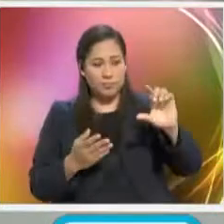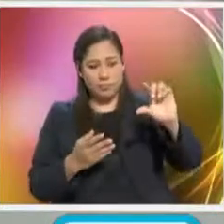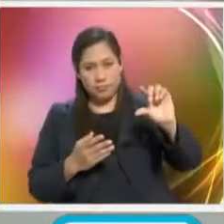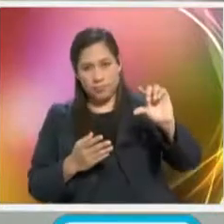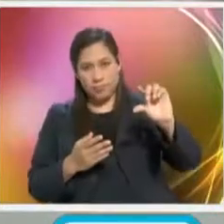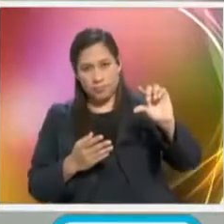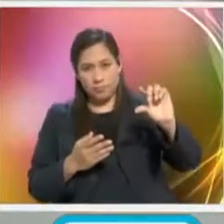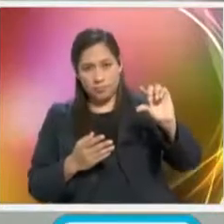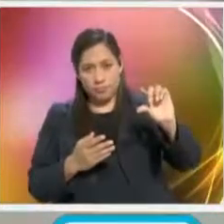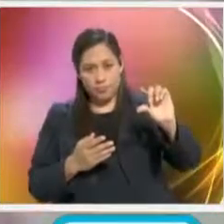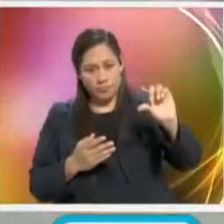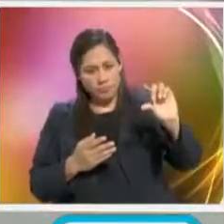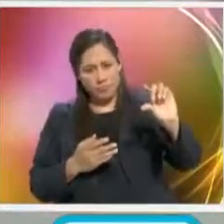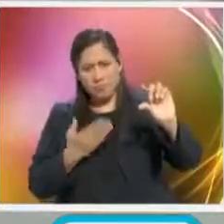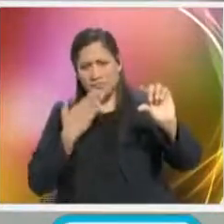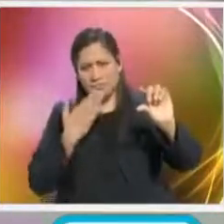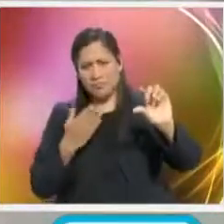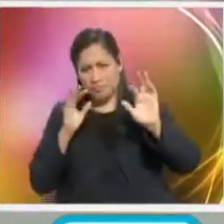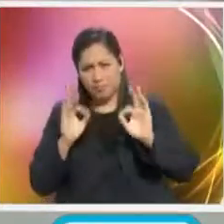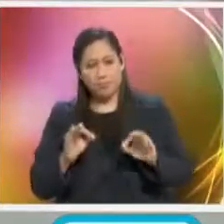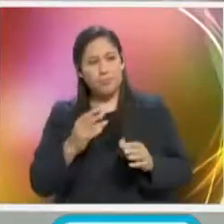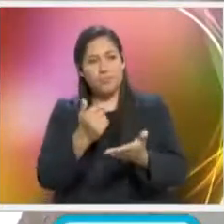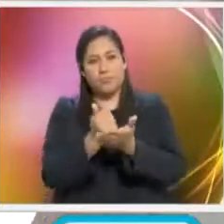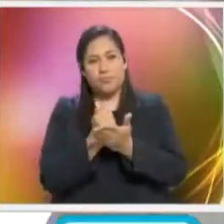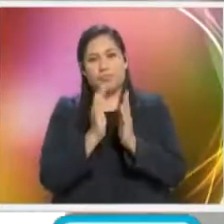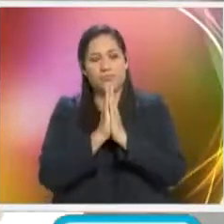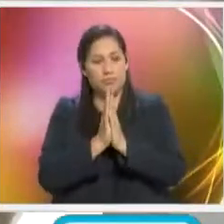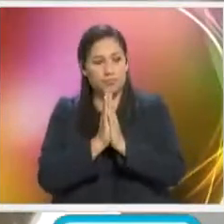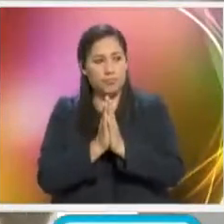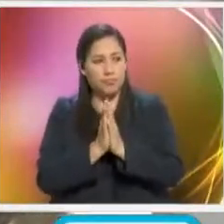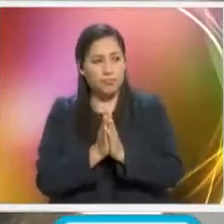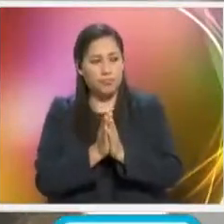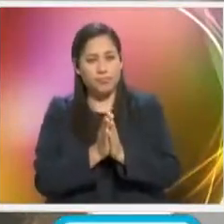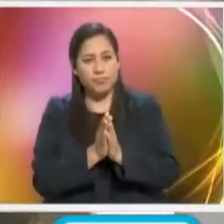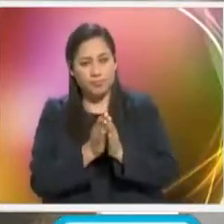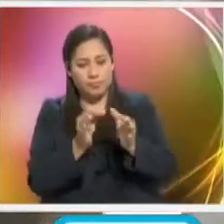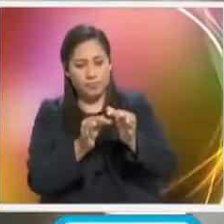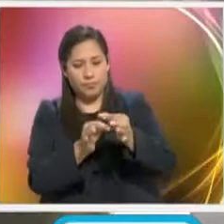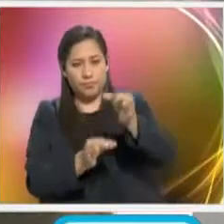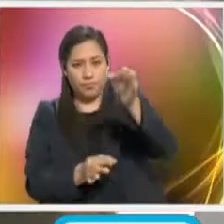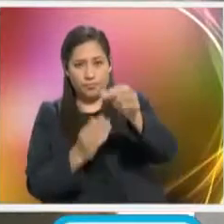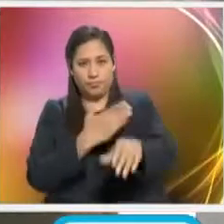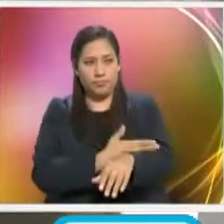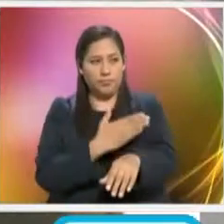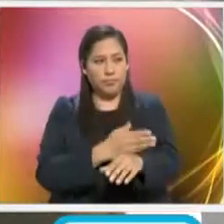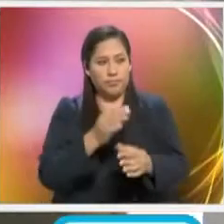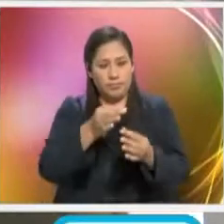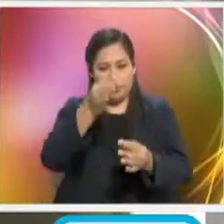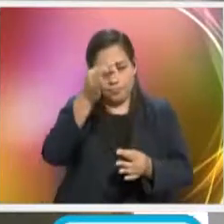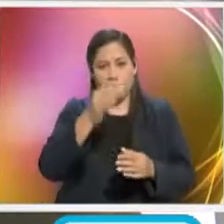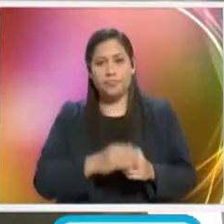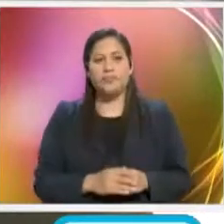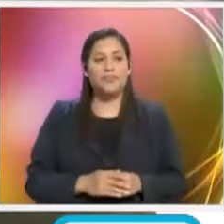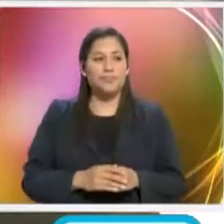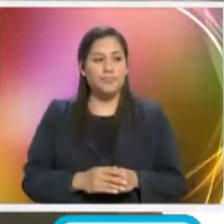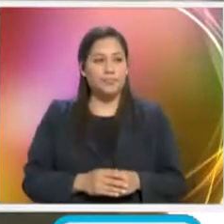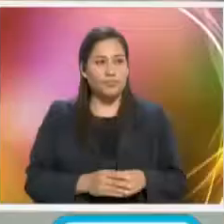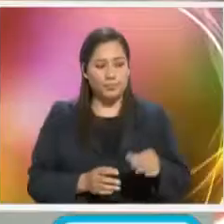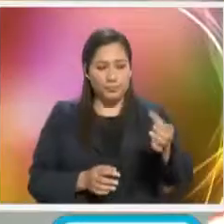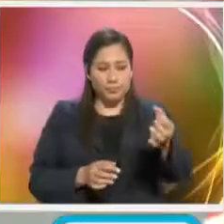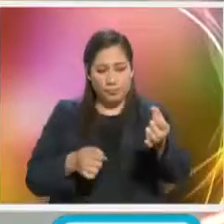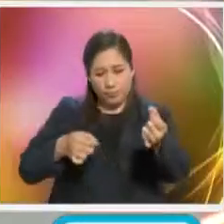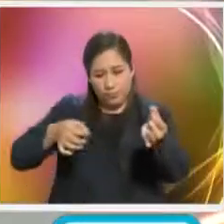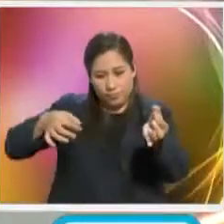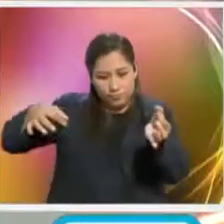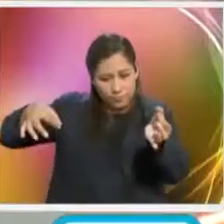Vamos a Ok. ponerlo de ese tamaño, yo creo que queda perfecto. Ayúdame con una banderillita, por favor. Una banderillita. Para que una también. estocadita. Una estocadita. Entonces lo vamos a meter